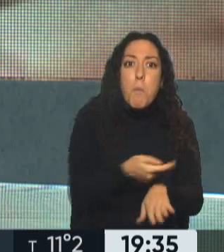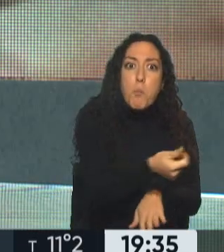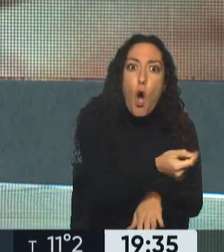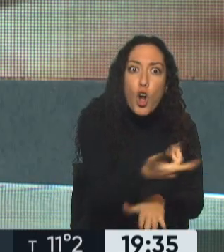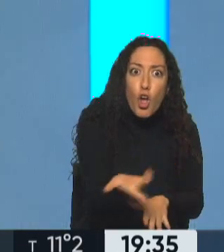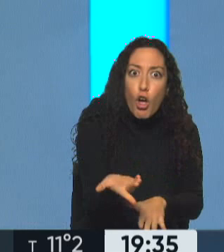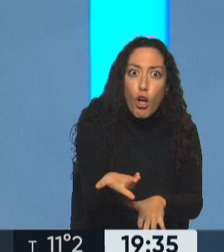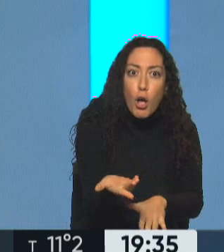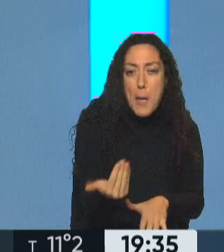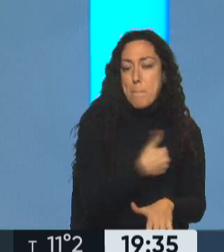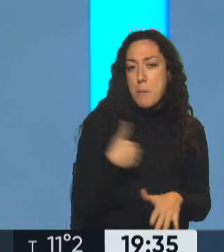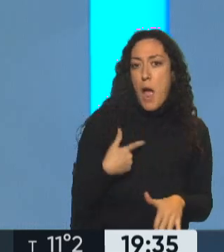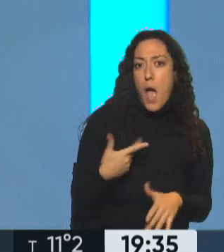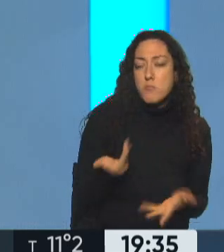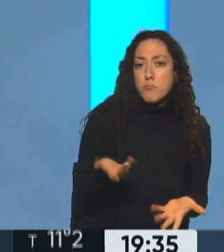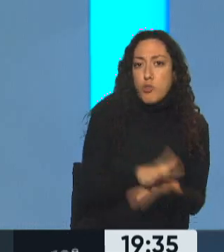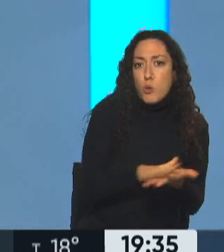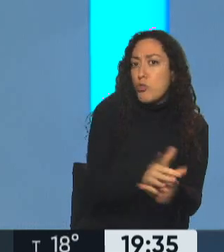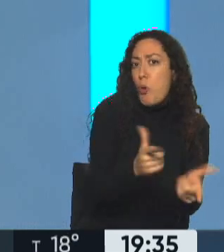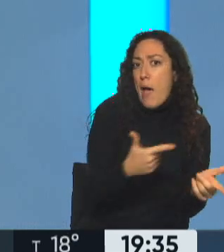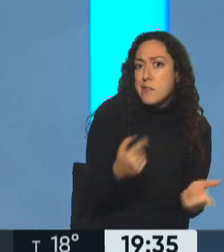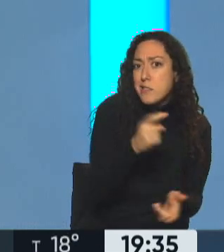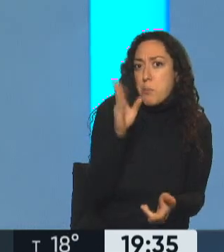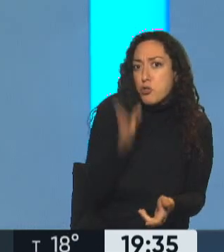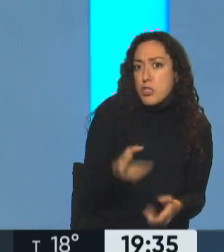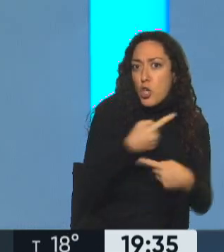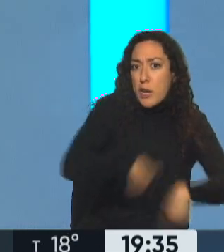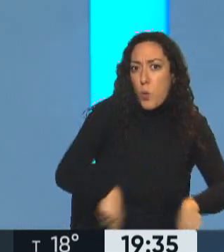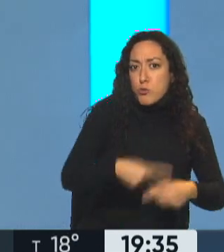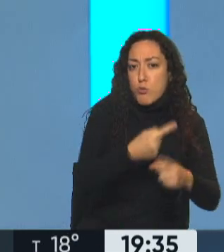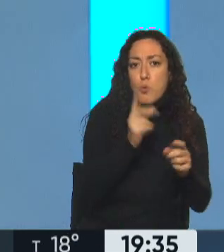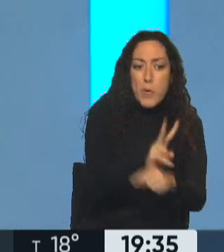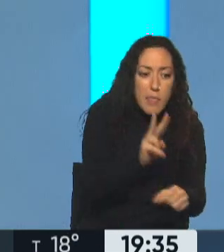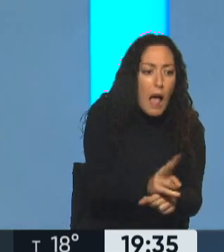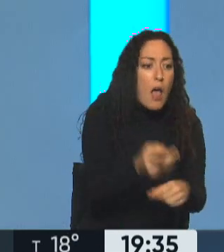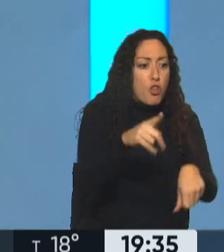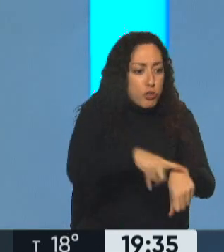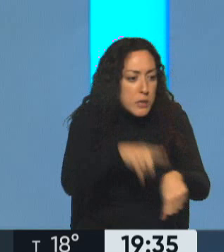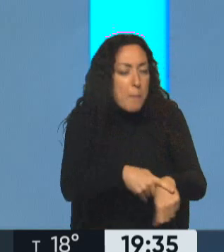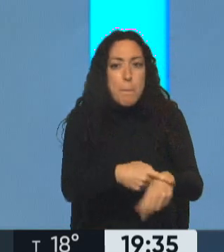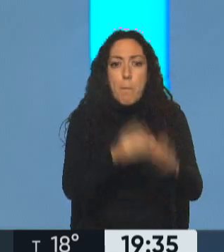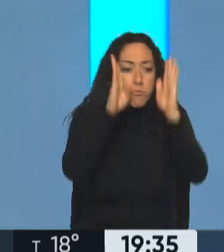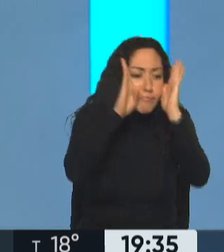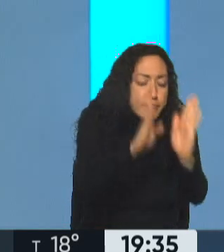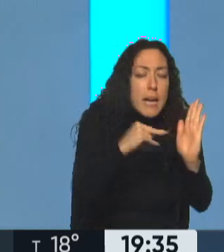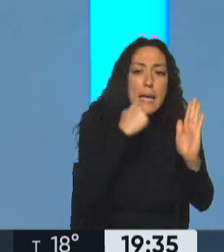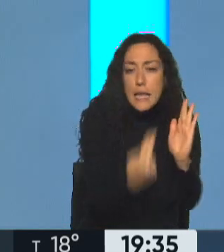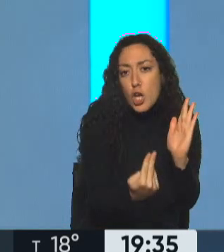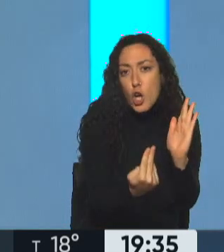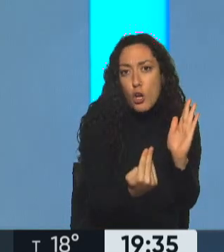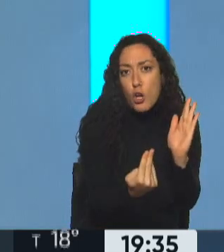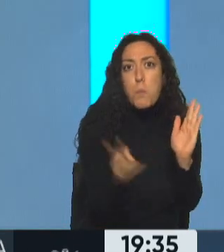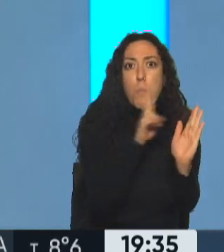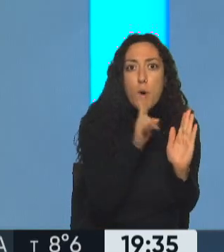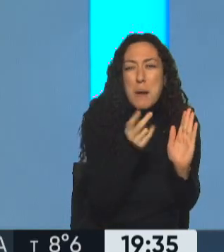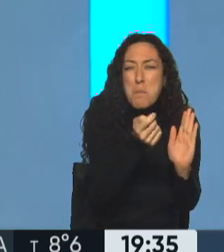para las mamás no hay alternativa, ¿no? 100% de los recursos de la vida, del cuidado, del tiempo, pocas pueden